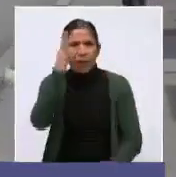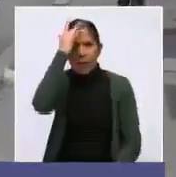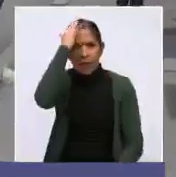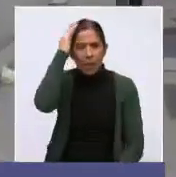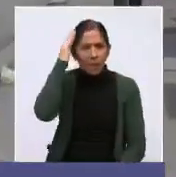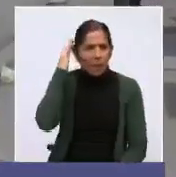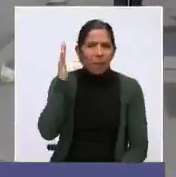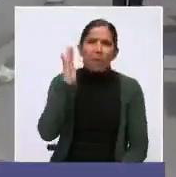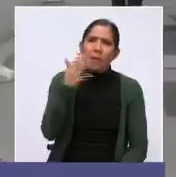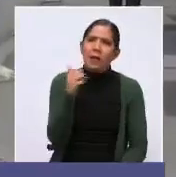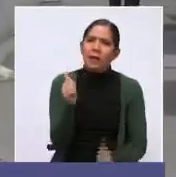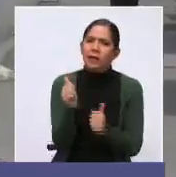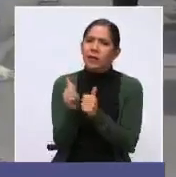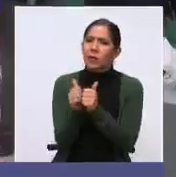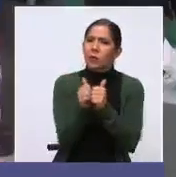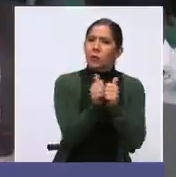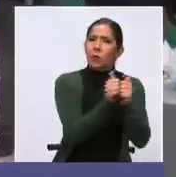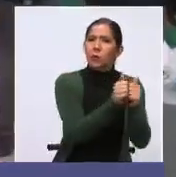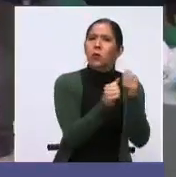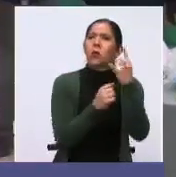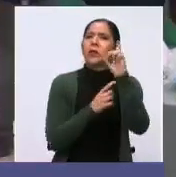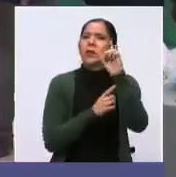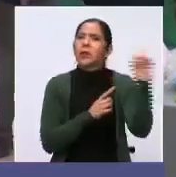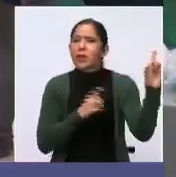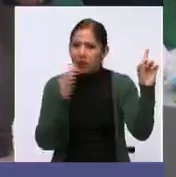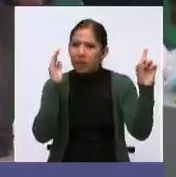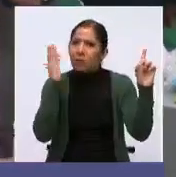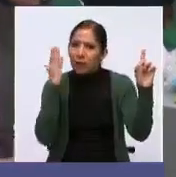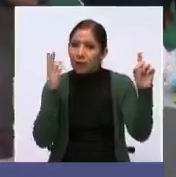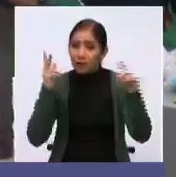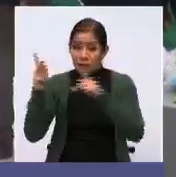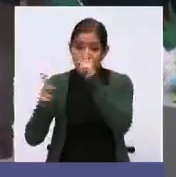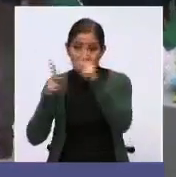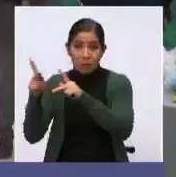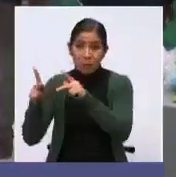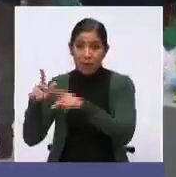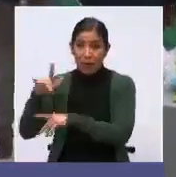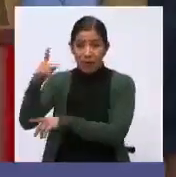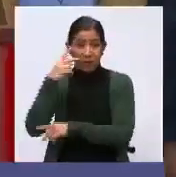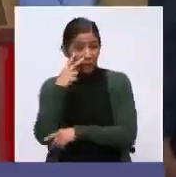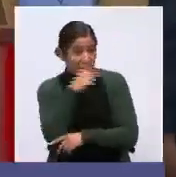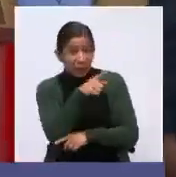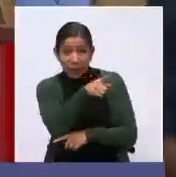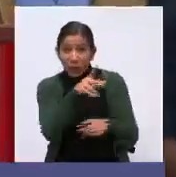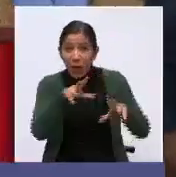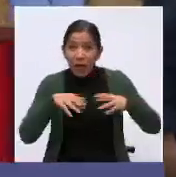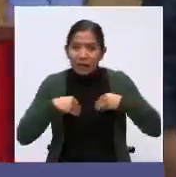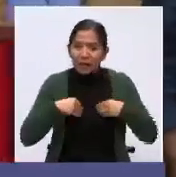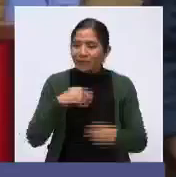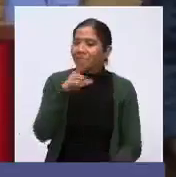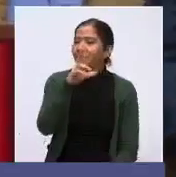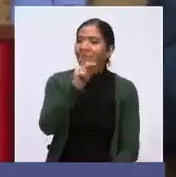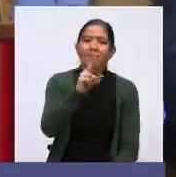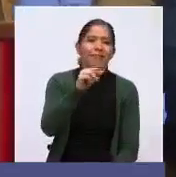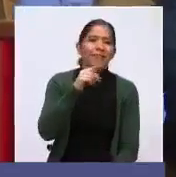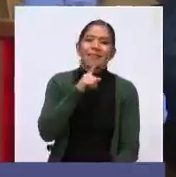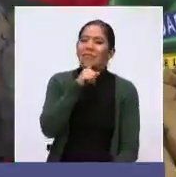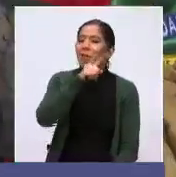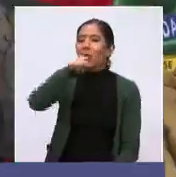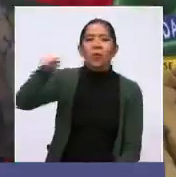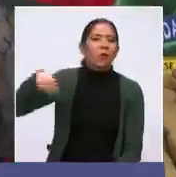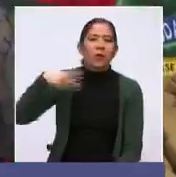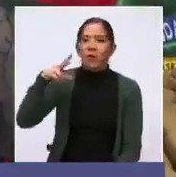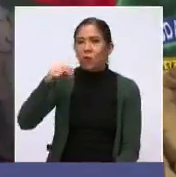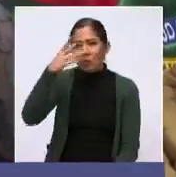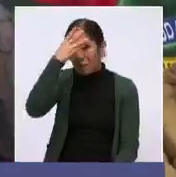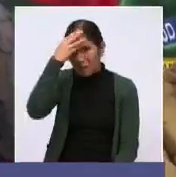estaría con la derecha metiéndose, y el Ciudad del Alto eso no lo va a permitir, no va a olvidar. No es, yo creo